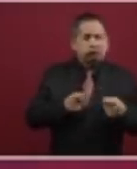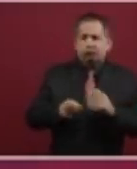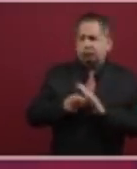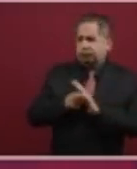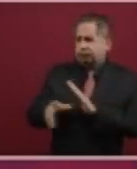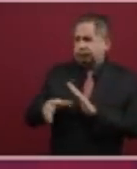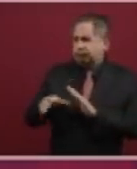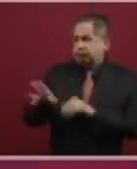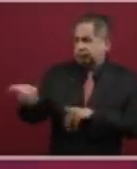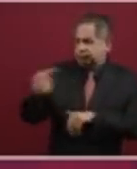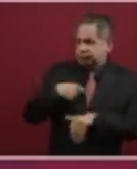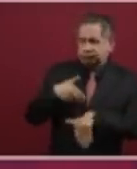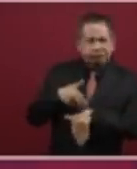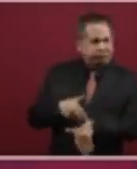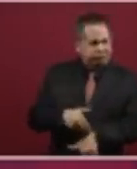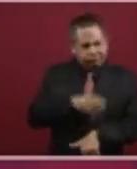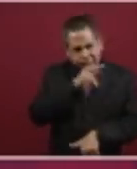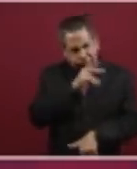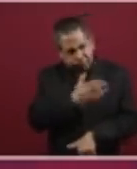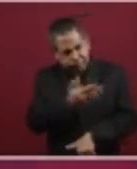prensa.